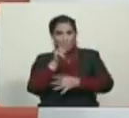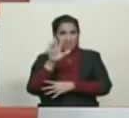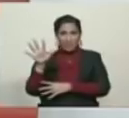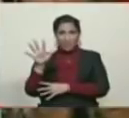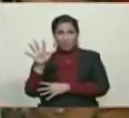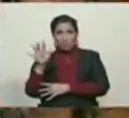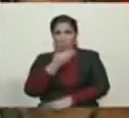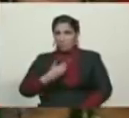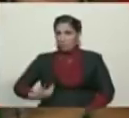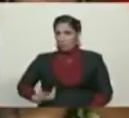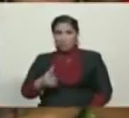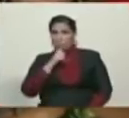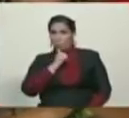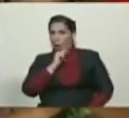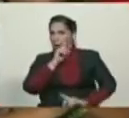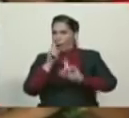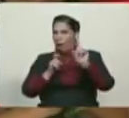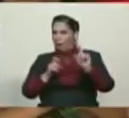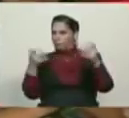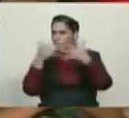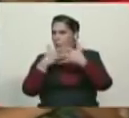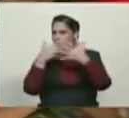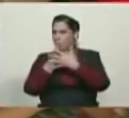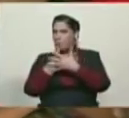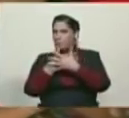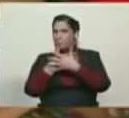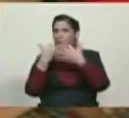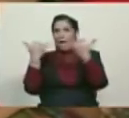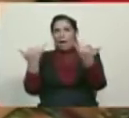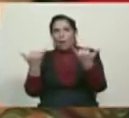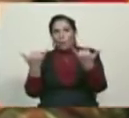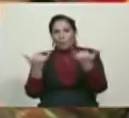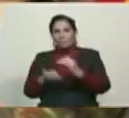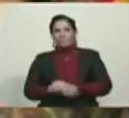2019-2025. No tiene ninguna duda. Ahora la...